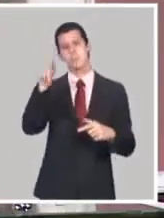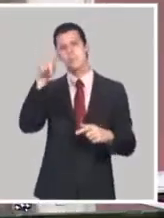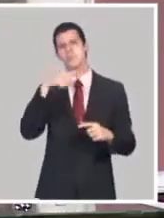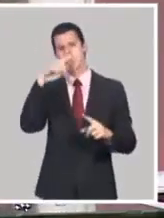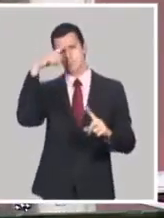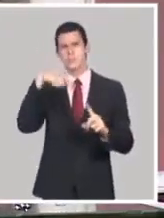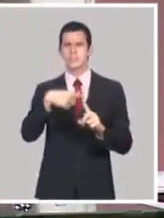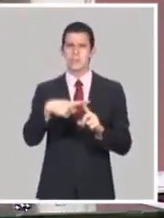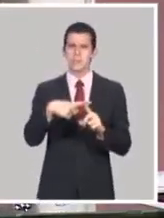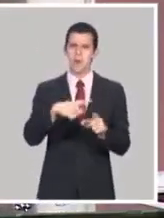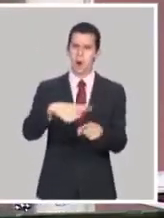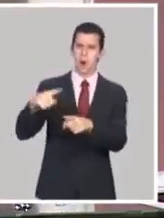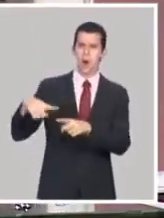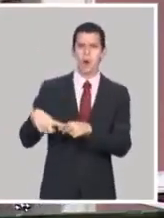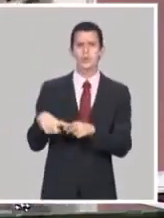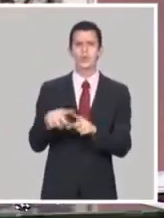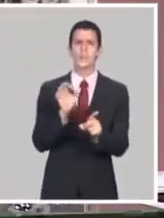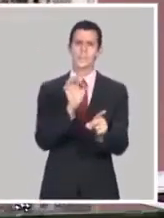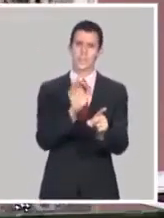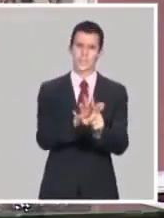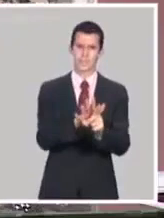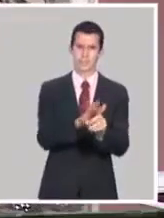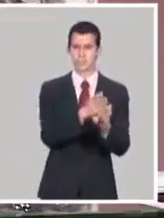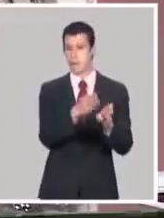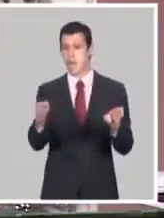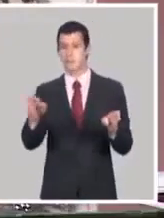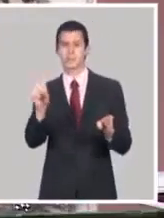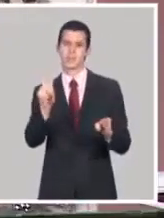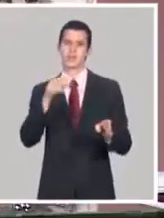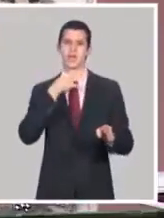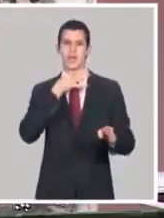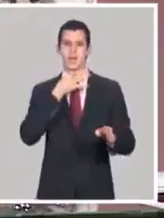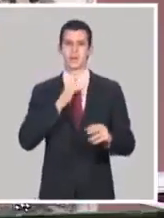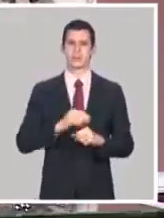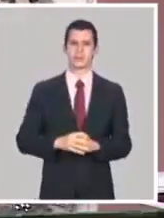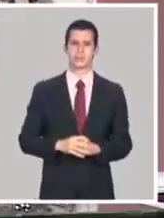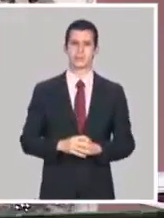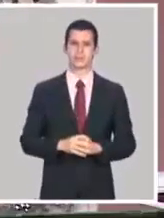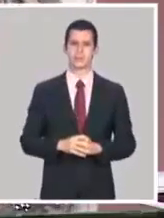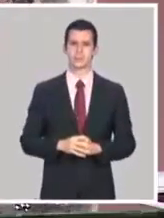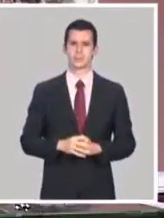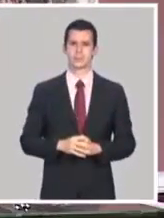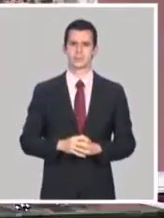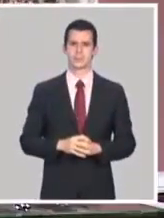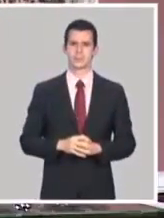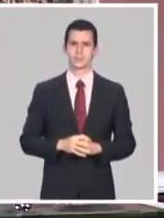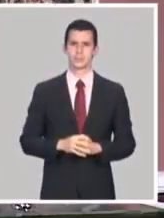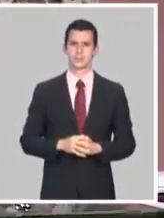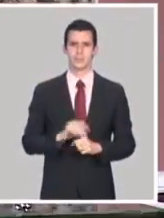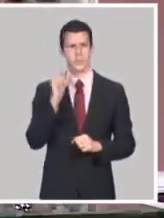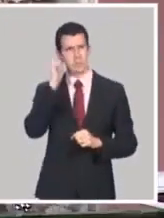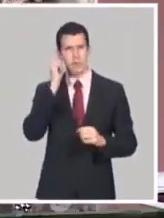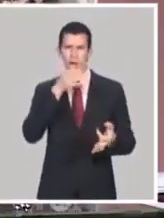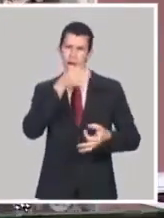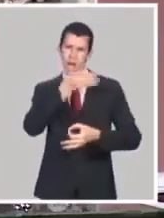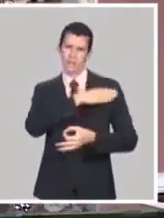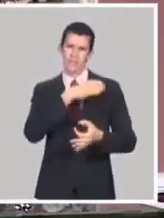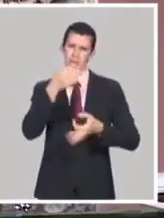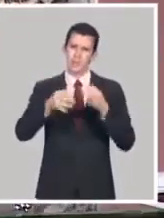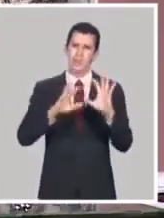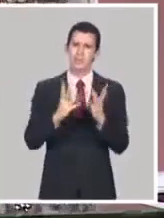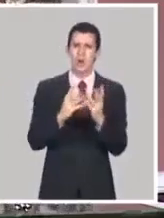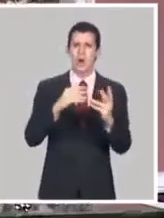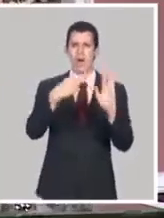culminarían el 22 de enero teniendo en cuenta todo lo que ha explicado la doctora silvia relacionado con las adaptaciones